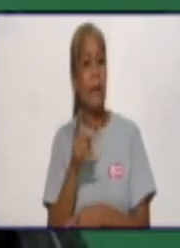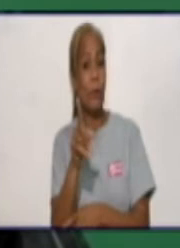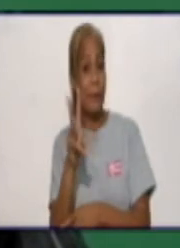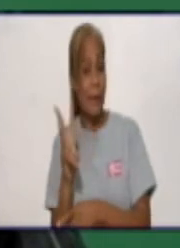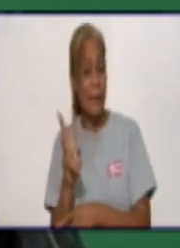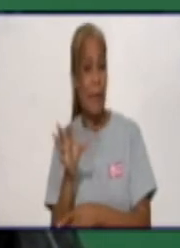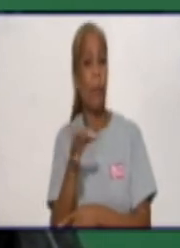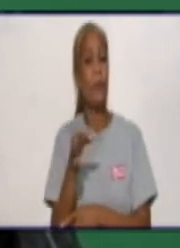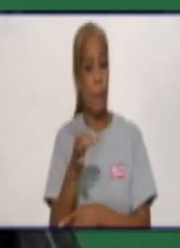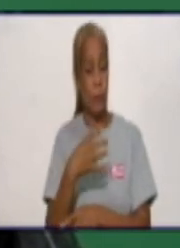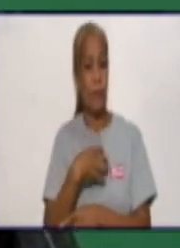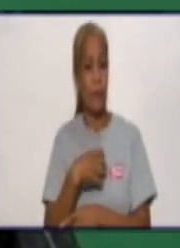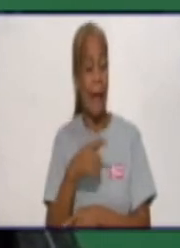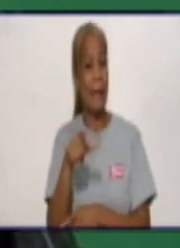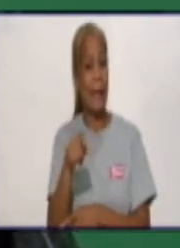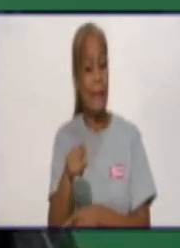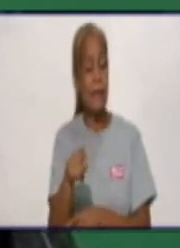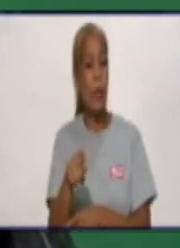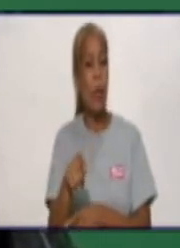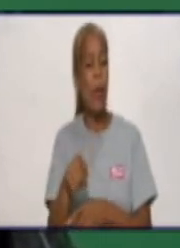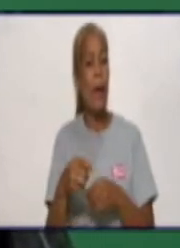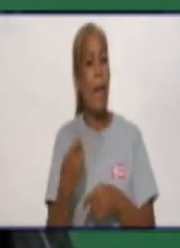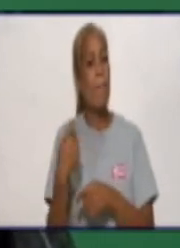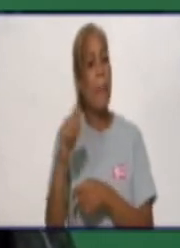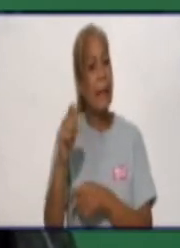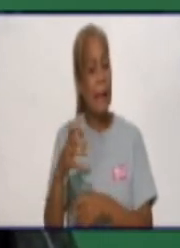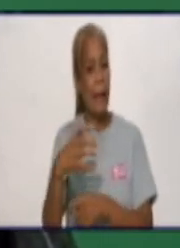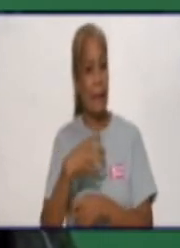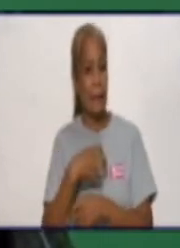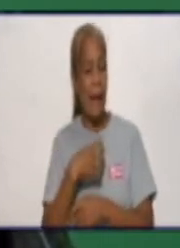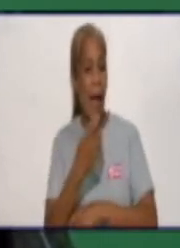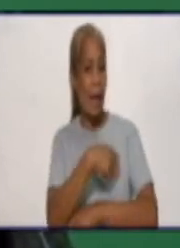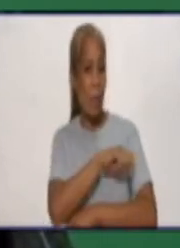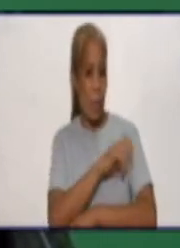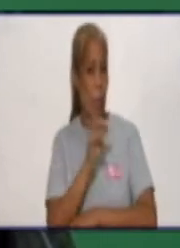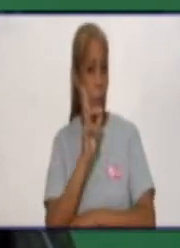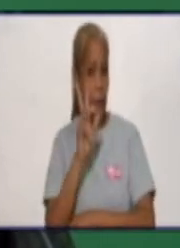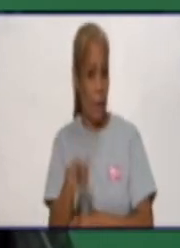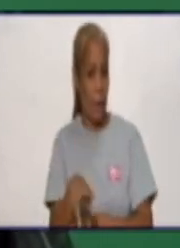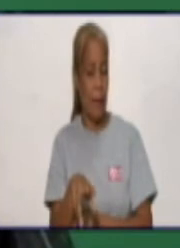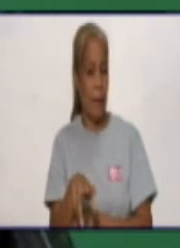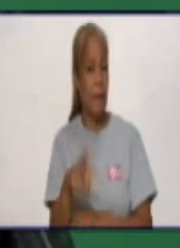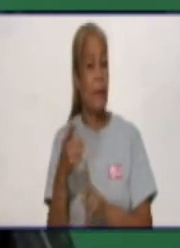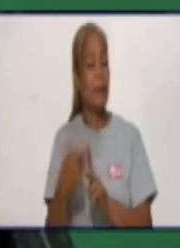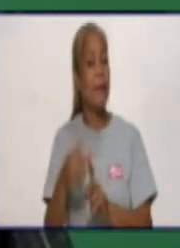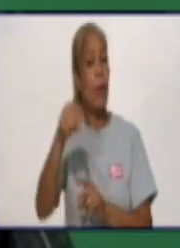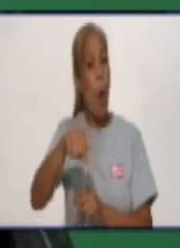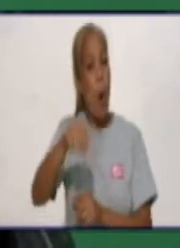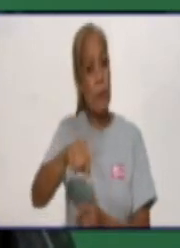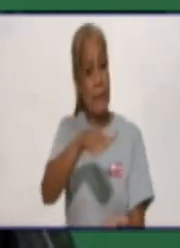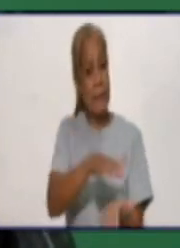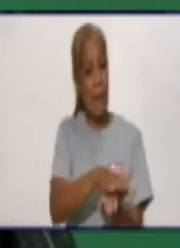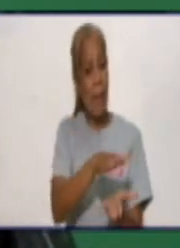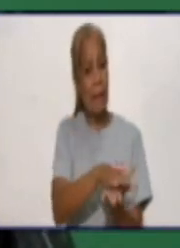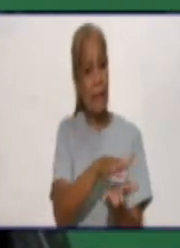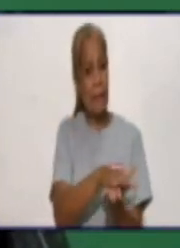ofertas que el pueblo va a ver de forma diferente que son opciones y que se mantiene de forma